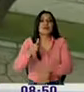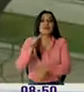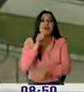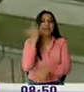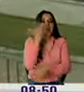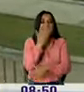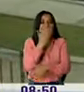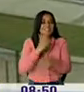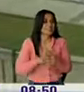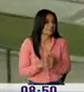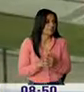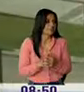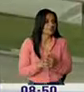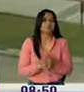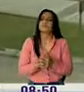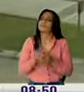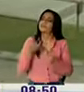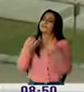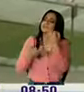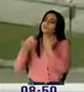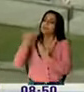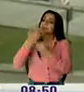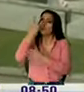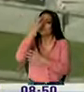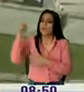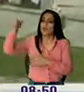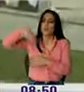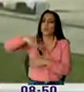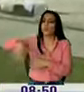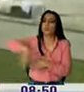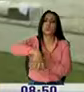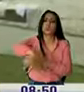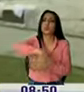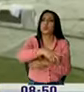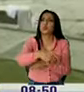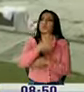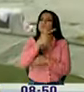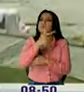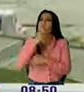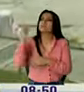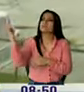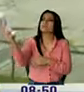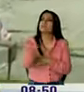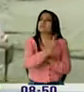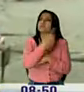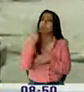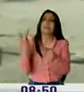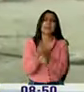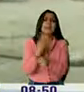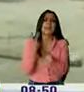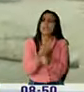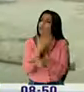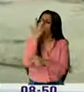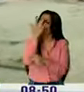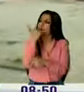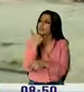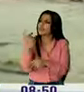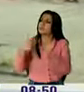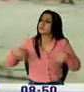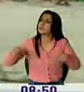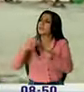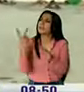Eduardo, explíquenos un poco por qué los toboganes vemos que están con estas cintas de peligro, ¿por qué es? Ya,